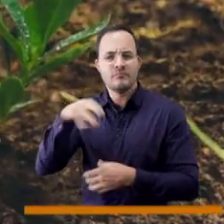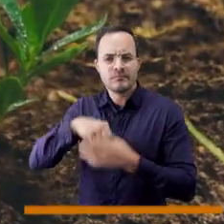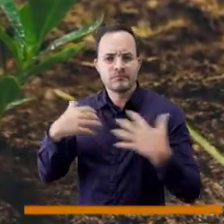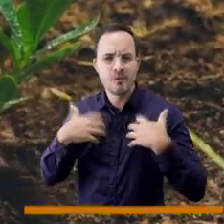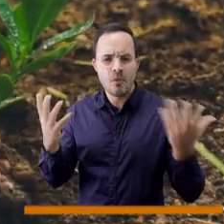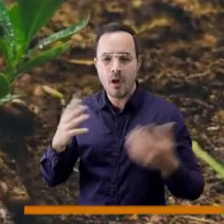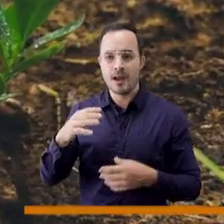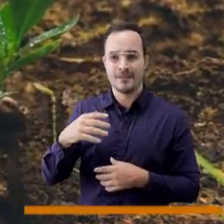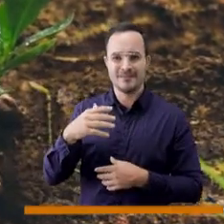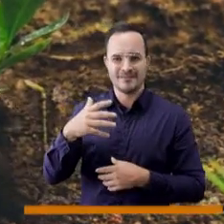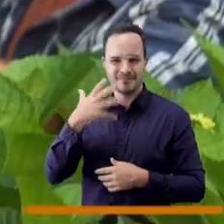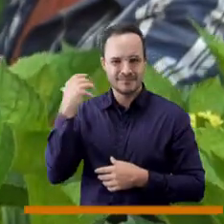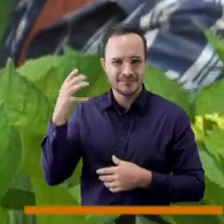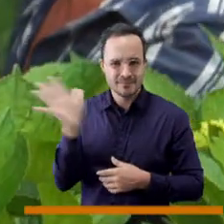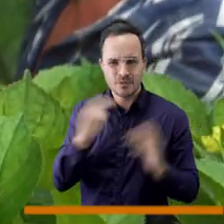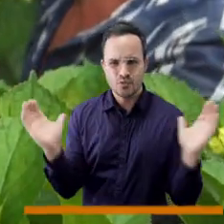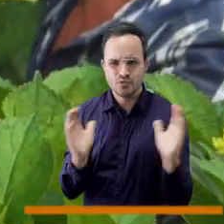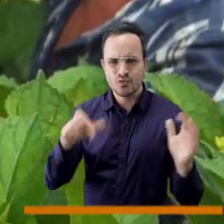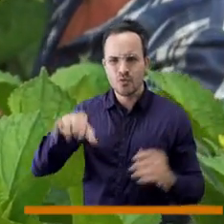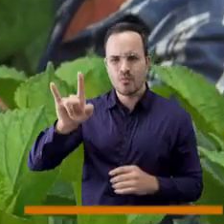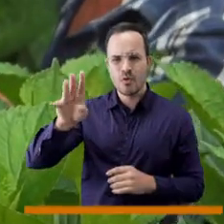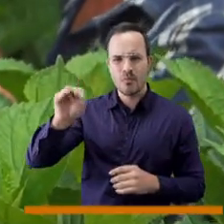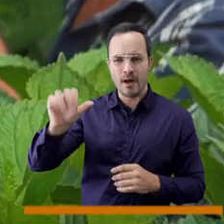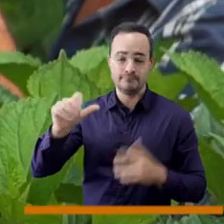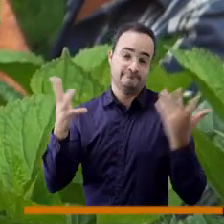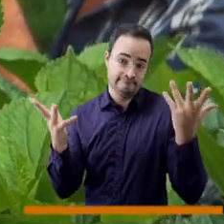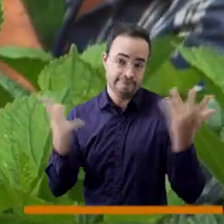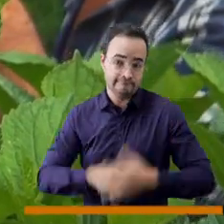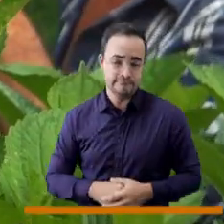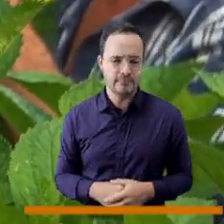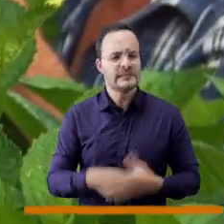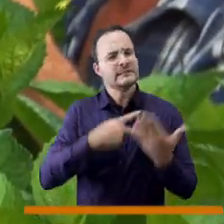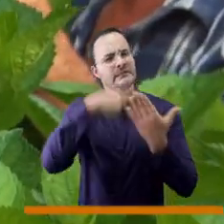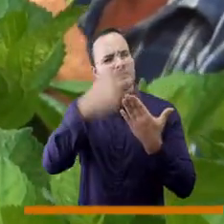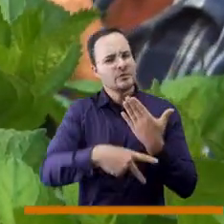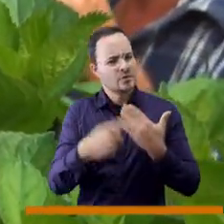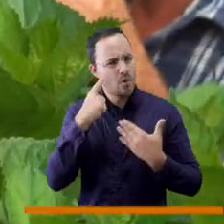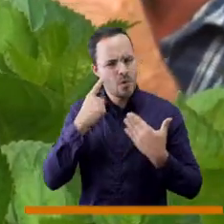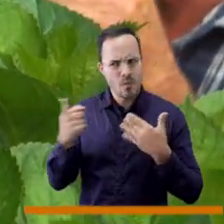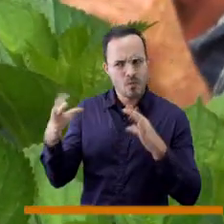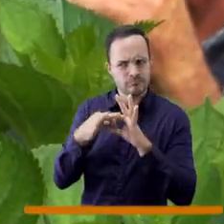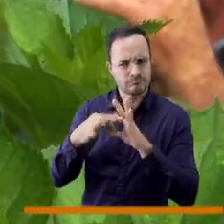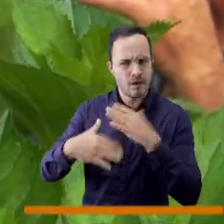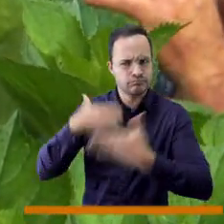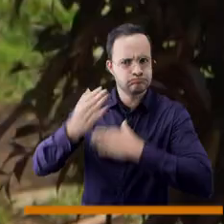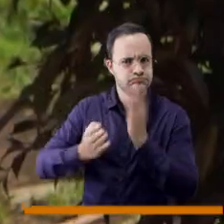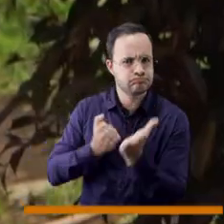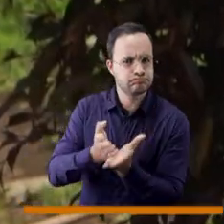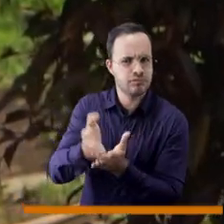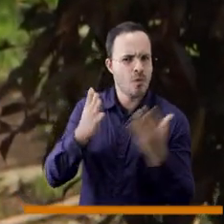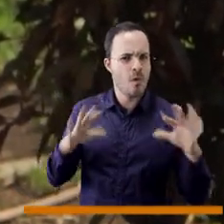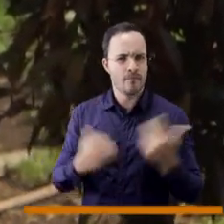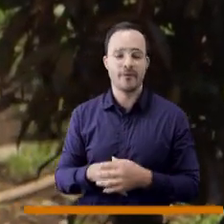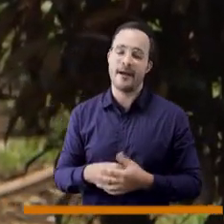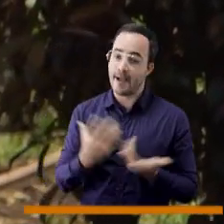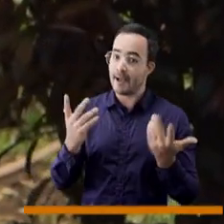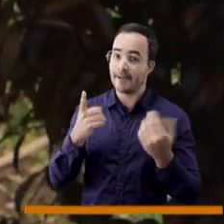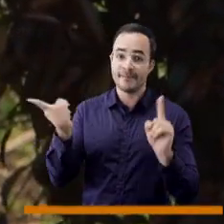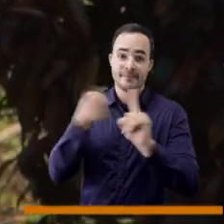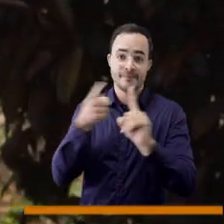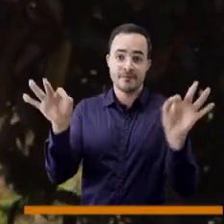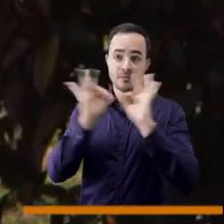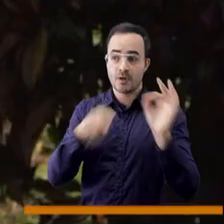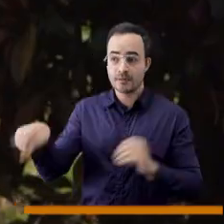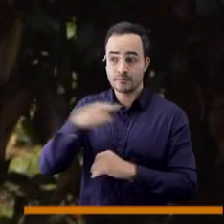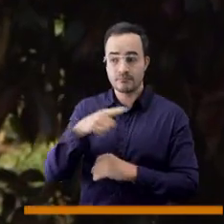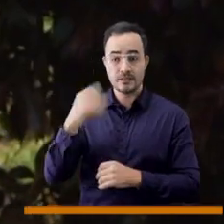Bosques, que es el Puma. ¿Cómo es eso de cerrar brechas de pobreza en este proyecto? Si nosotros no garantizamos de que esas familias